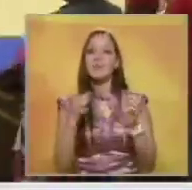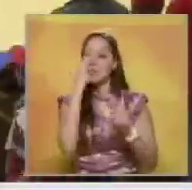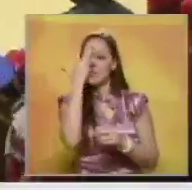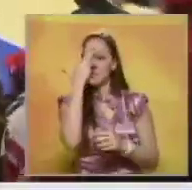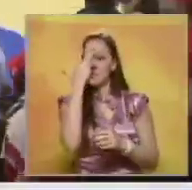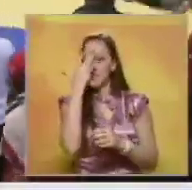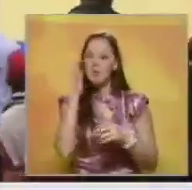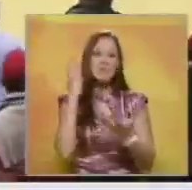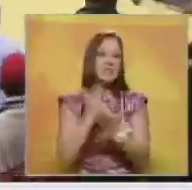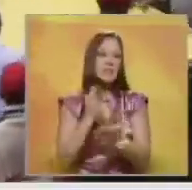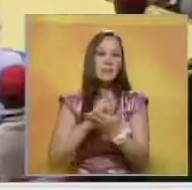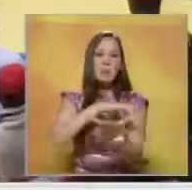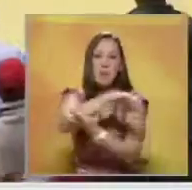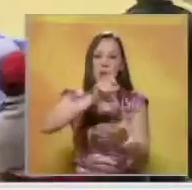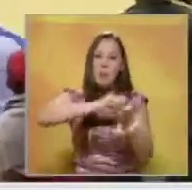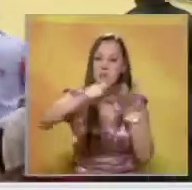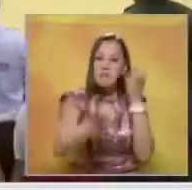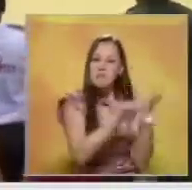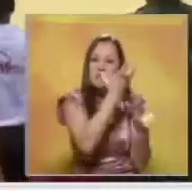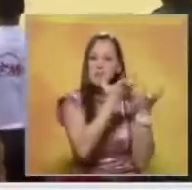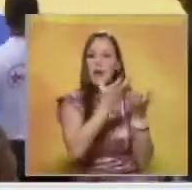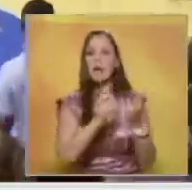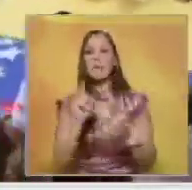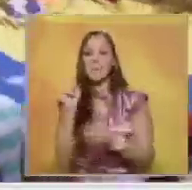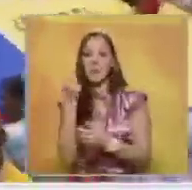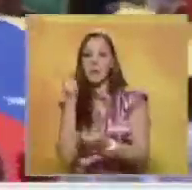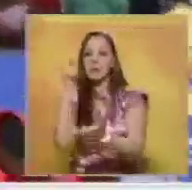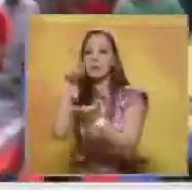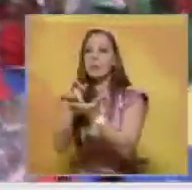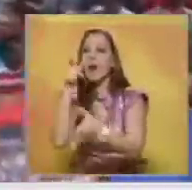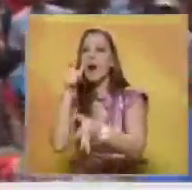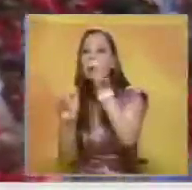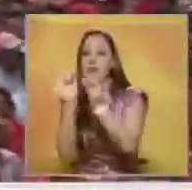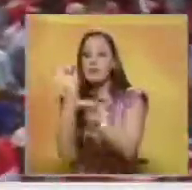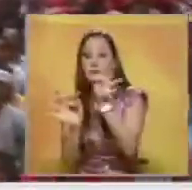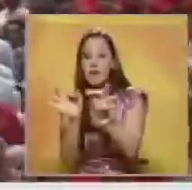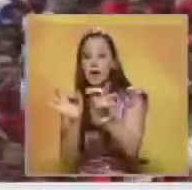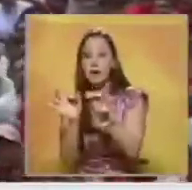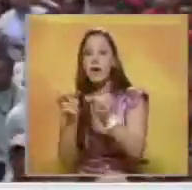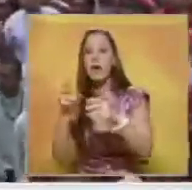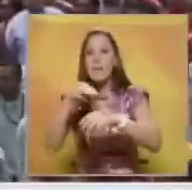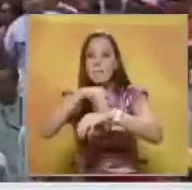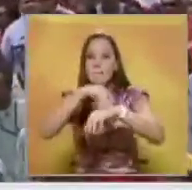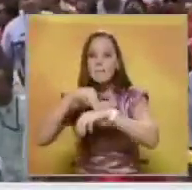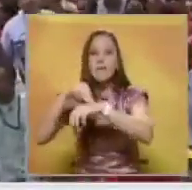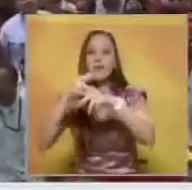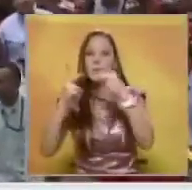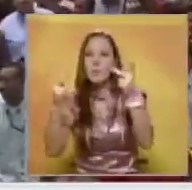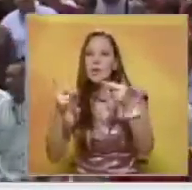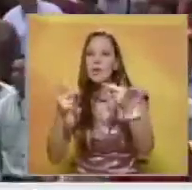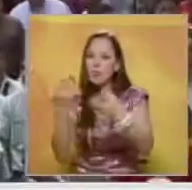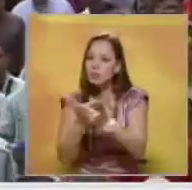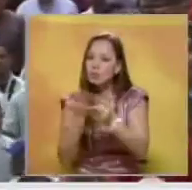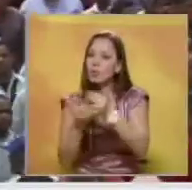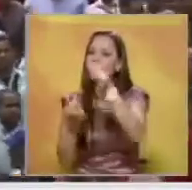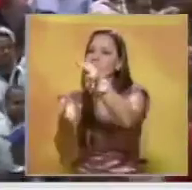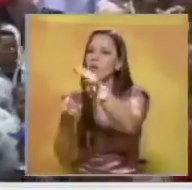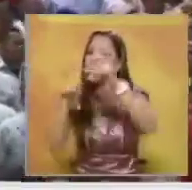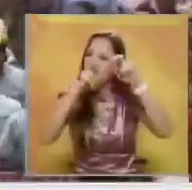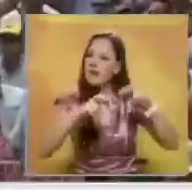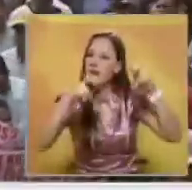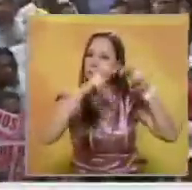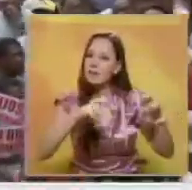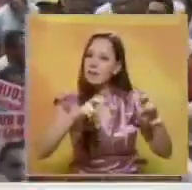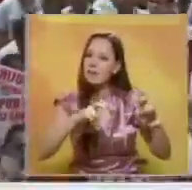parada en la Fiscalía General de la República para solicitarle a la titular del Ministerio Público que investigue a los alcaldes de Chacao,